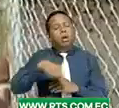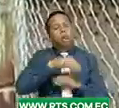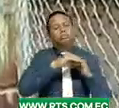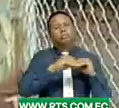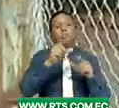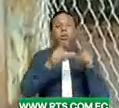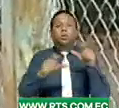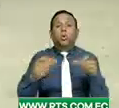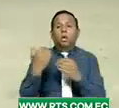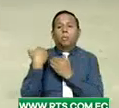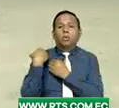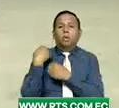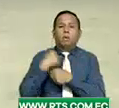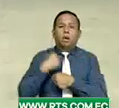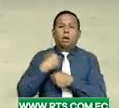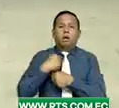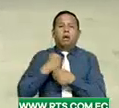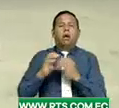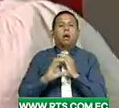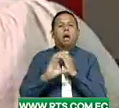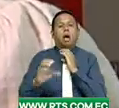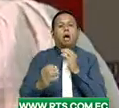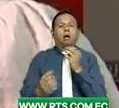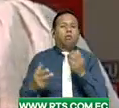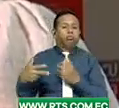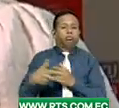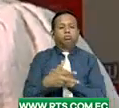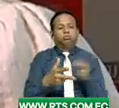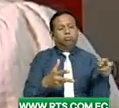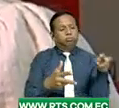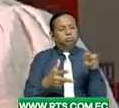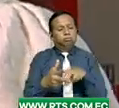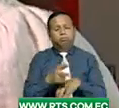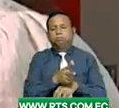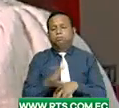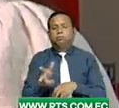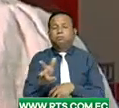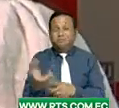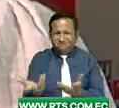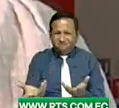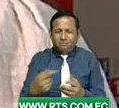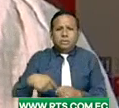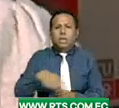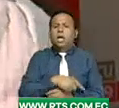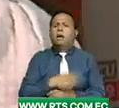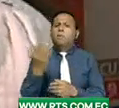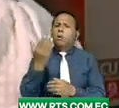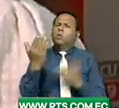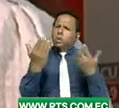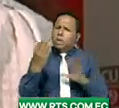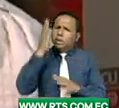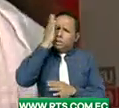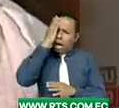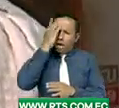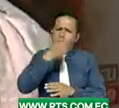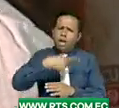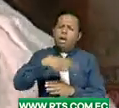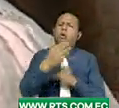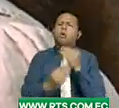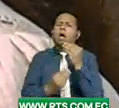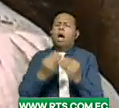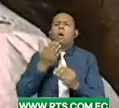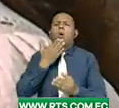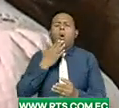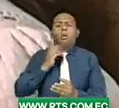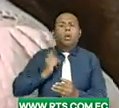expresos y a la comunidad en general. Los docentes ahora estarán bien informados de qué es lo que ellos pueden hacer sin ellos caer luego en un